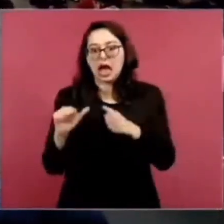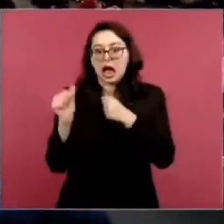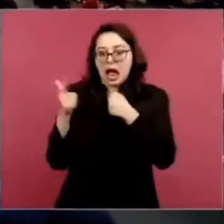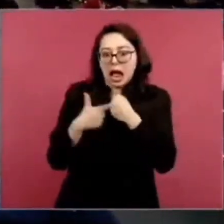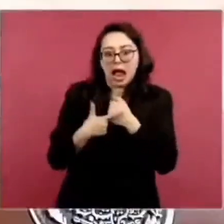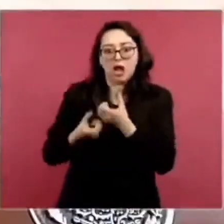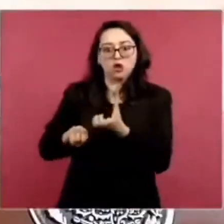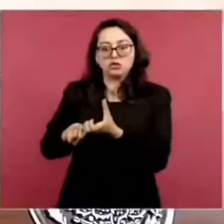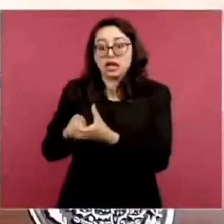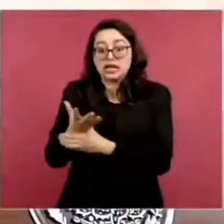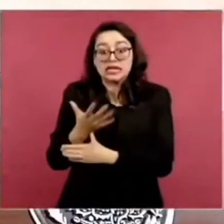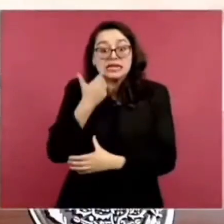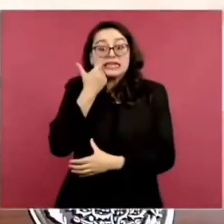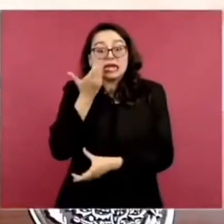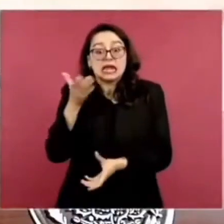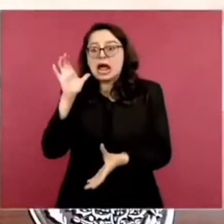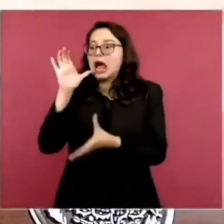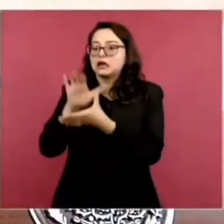hasta para casarse.